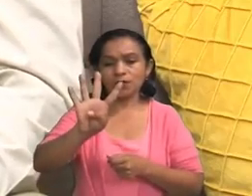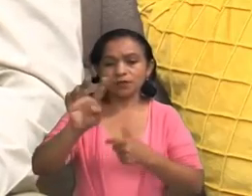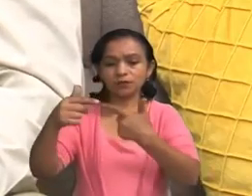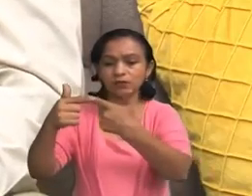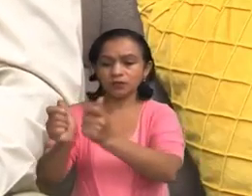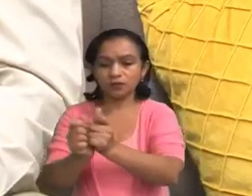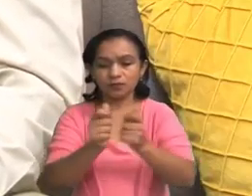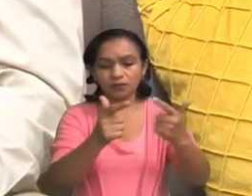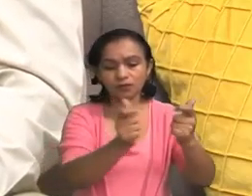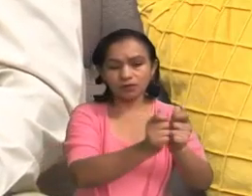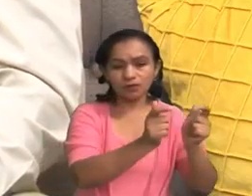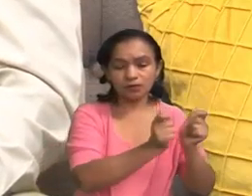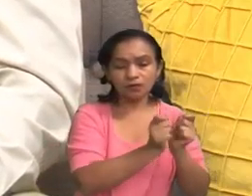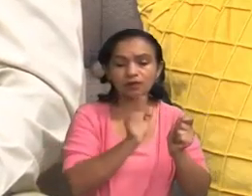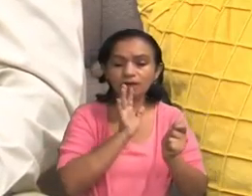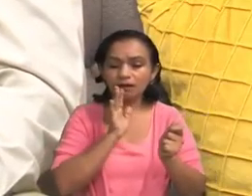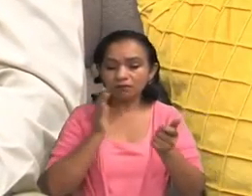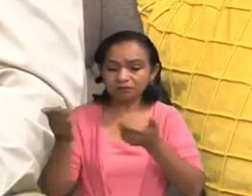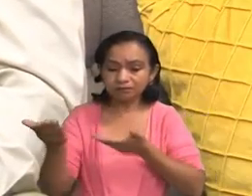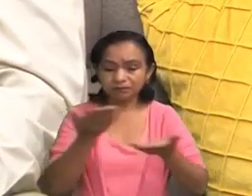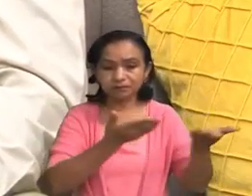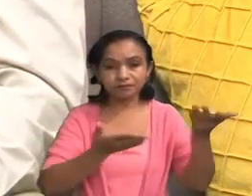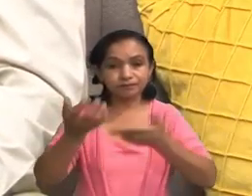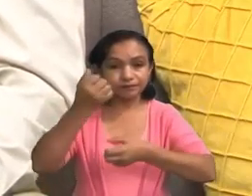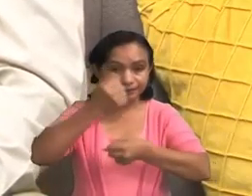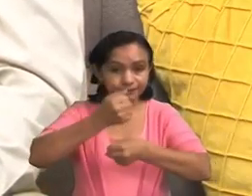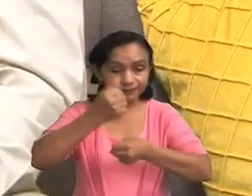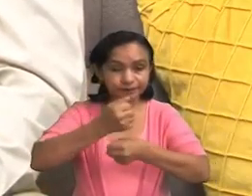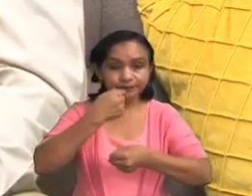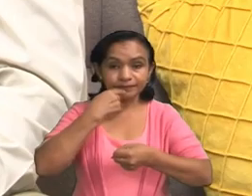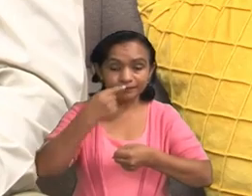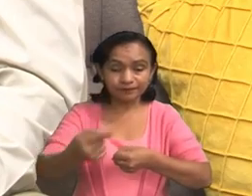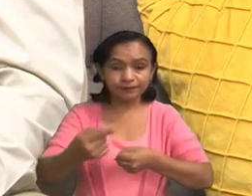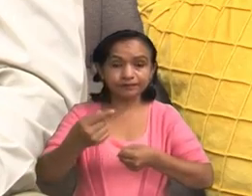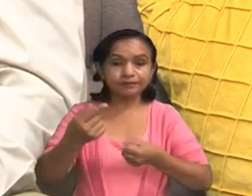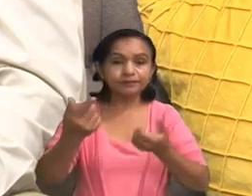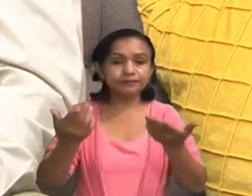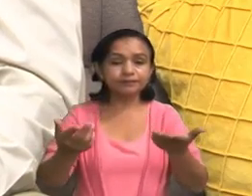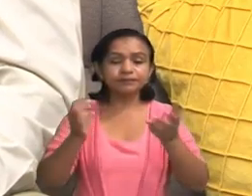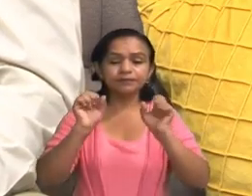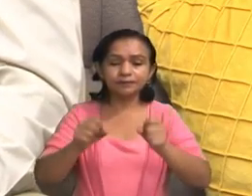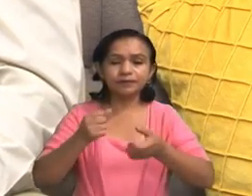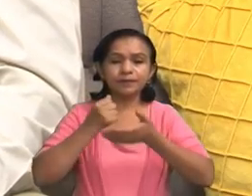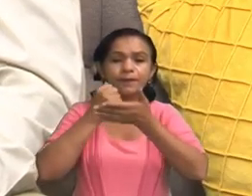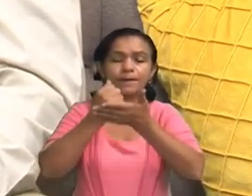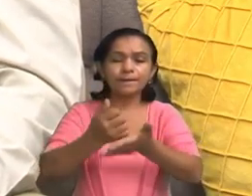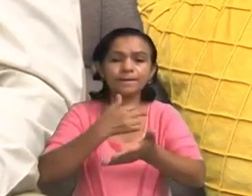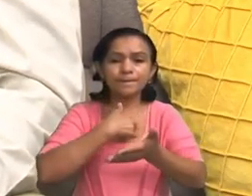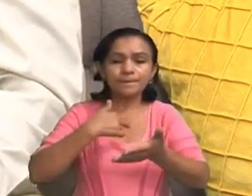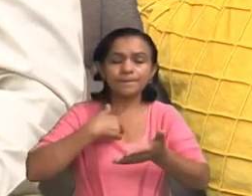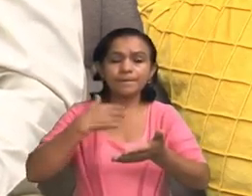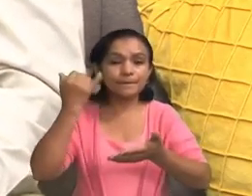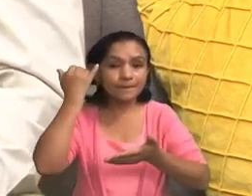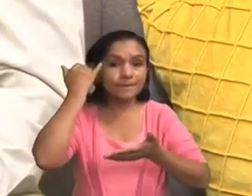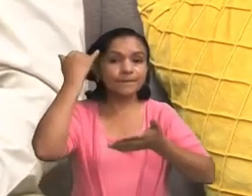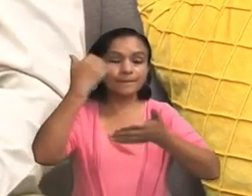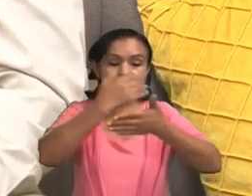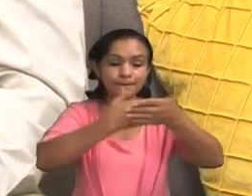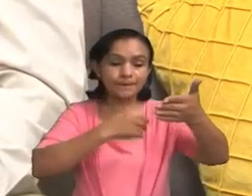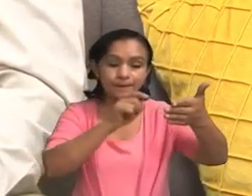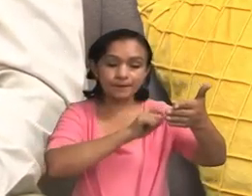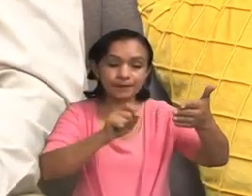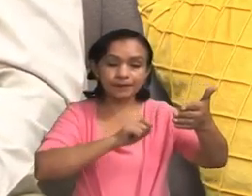discusión, grupos de trabajo le hemos llamado, y que son para poder generar propuestas. Lo que